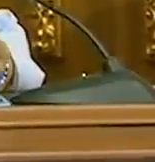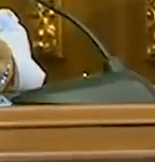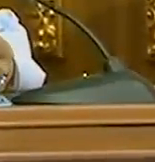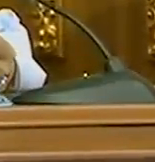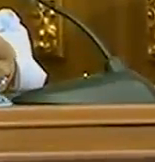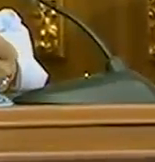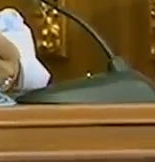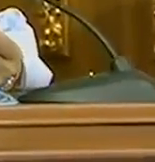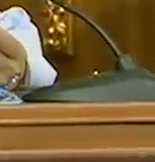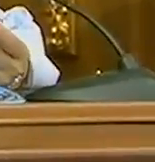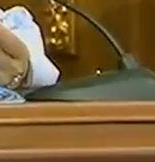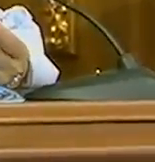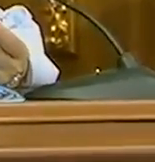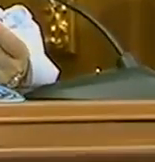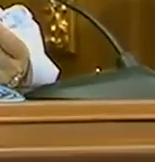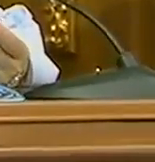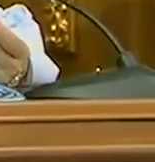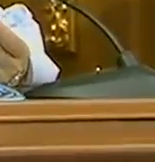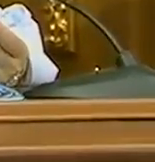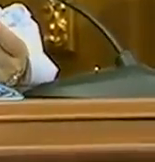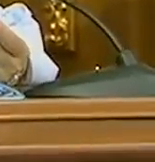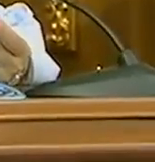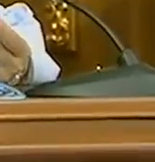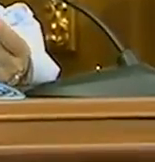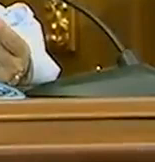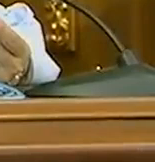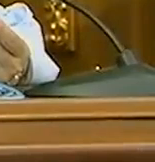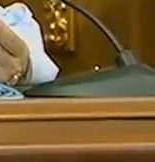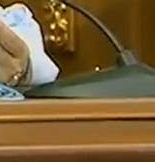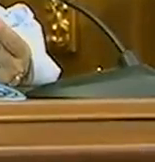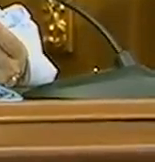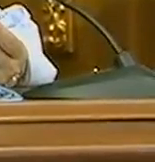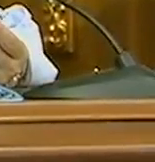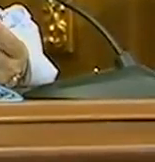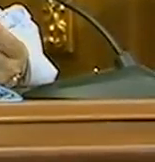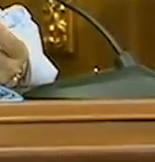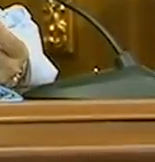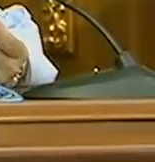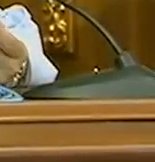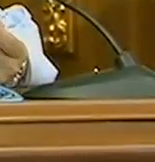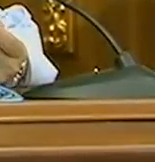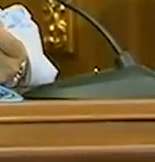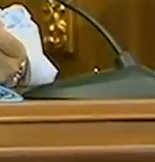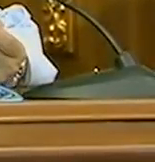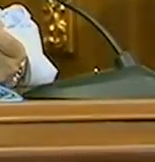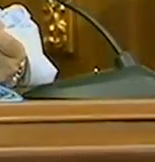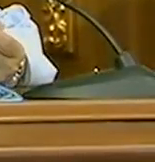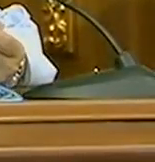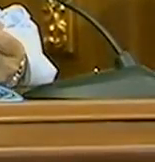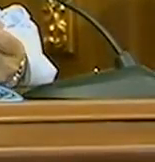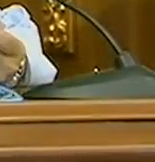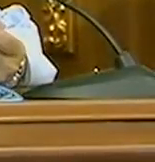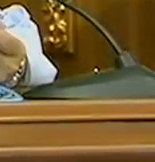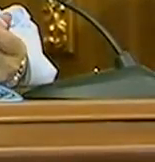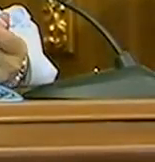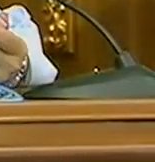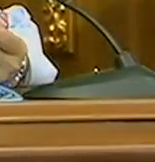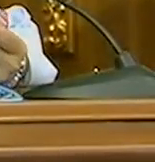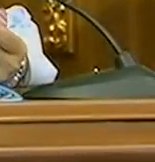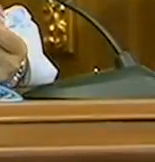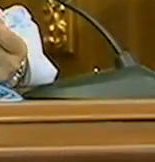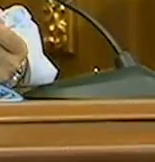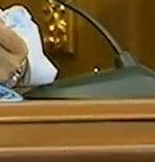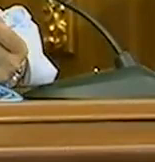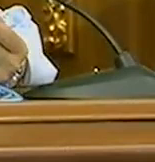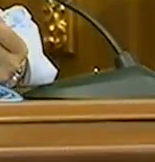Punto número uno. Proyecto de acuerdo en respaldo a las visitas oficiales del presidente constitucional de la